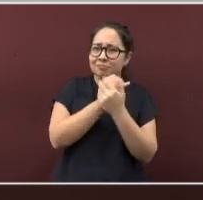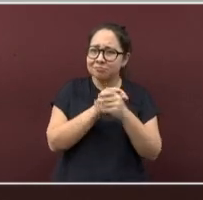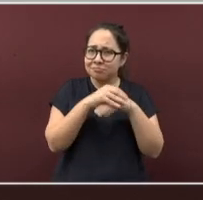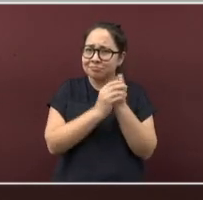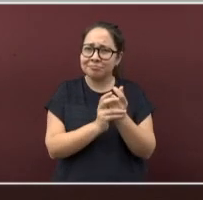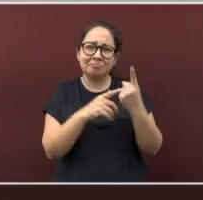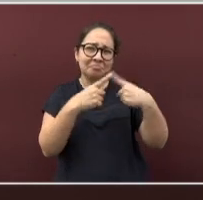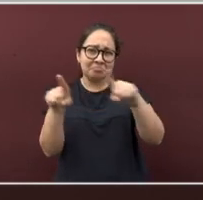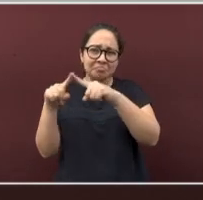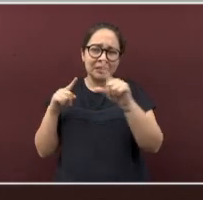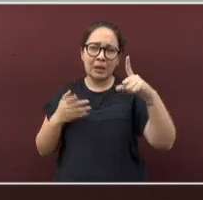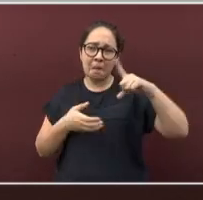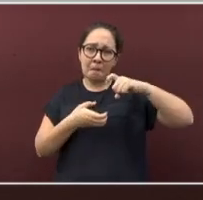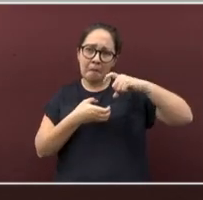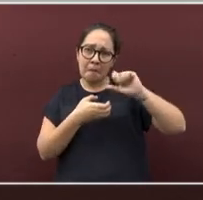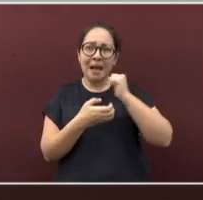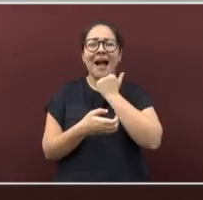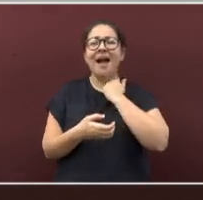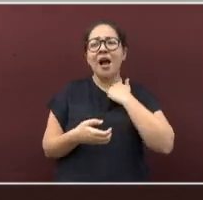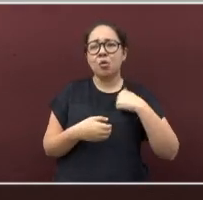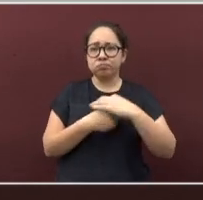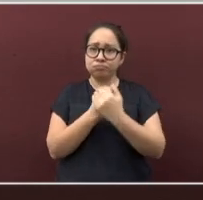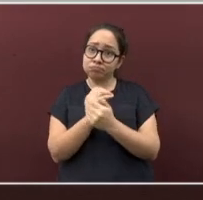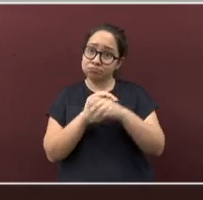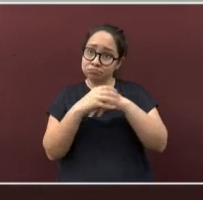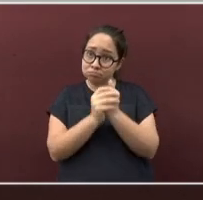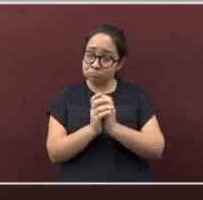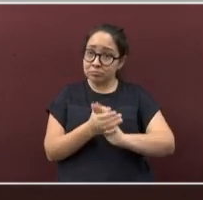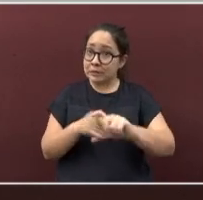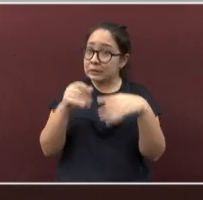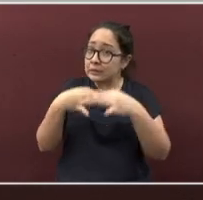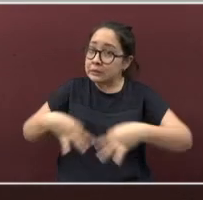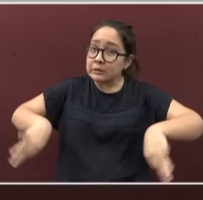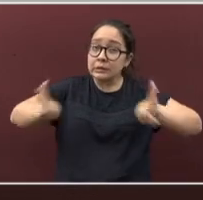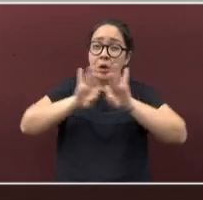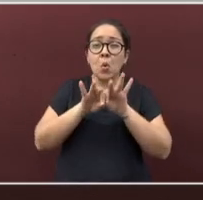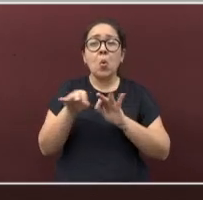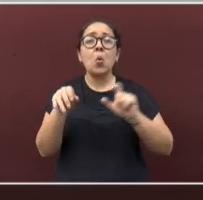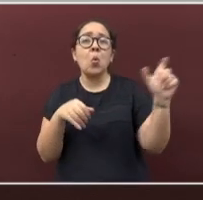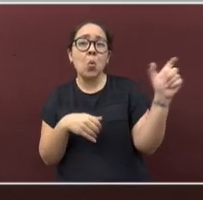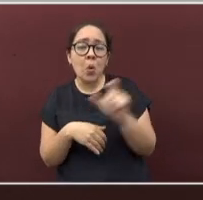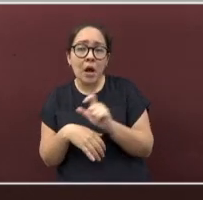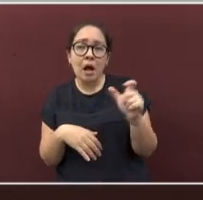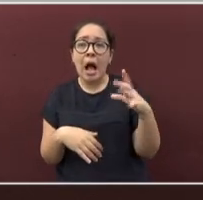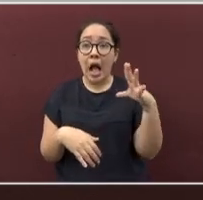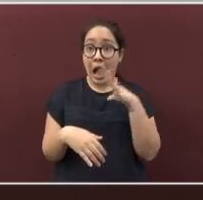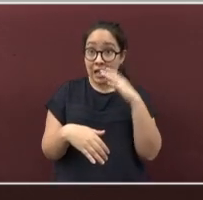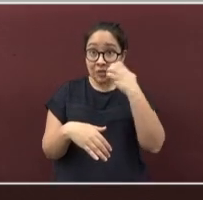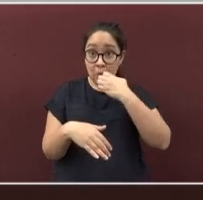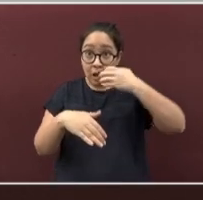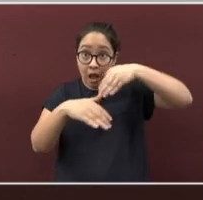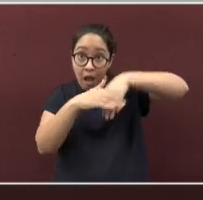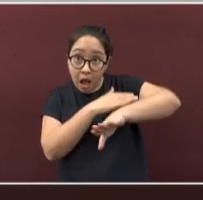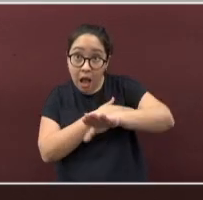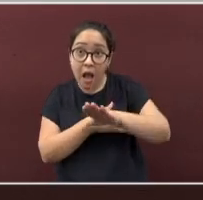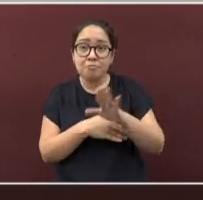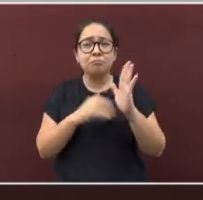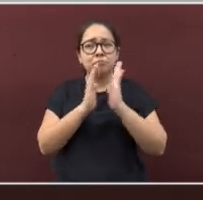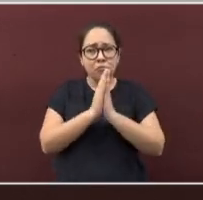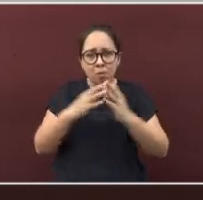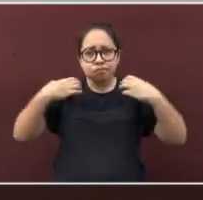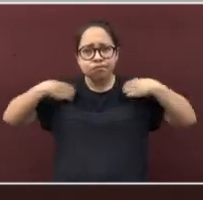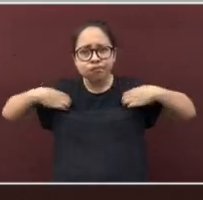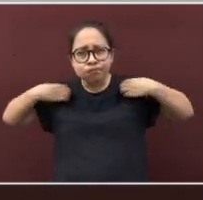el spray sobre todo cuando se encuentran en la escuela vamos a hacernos con su mochilita